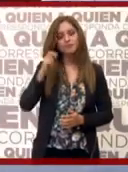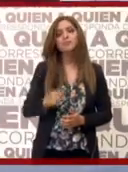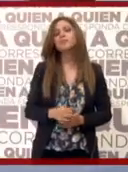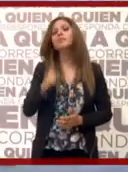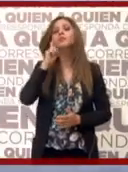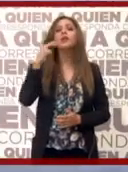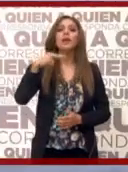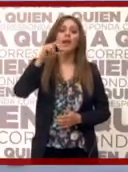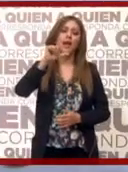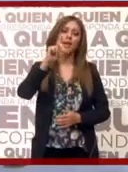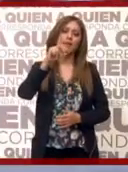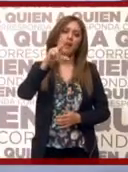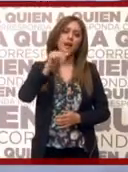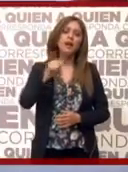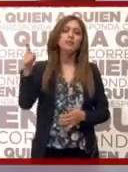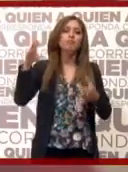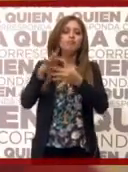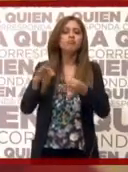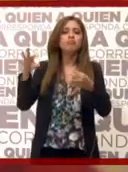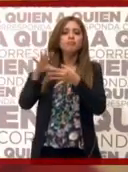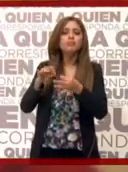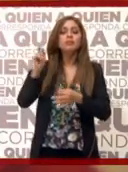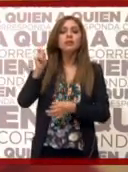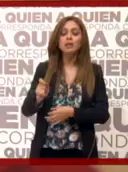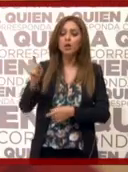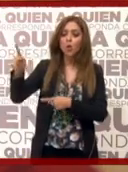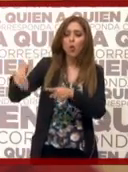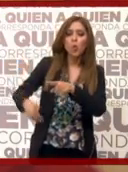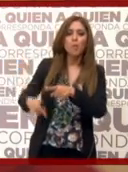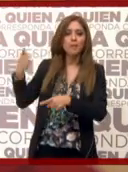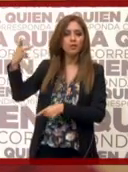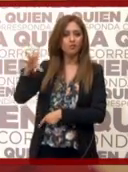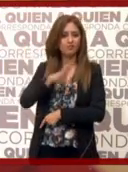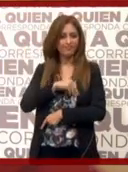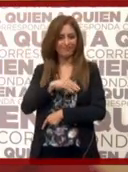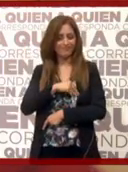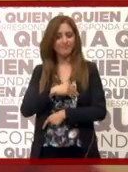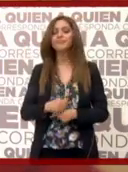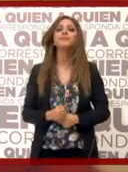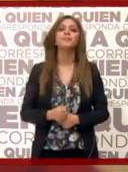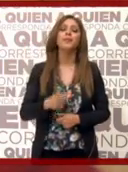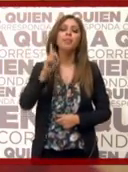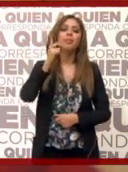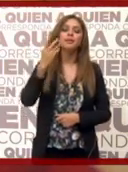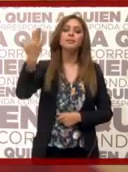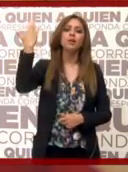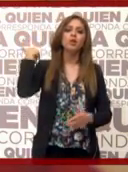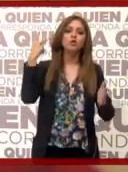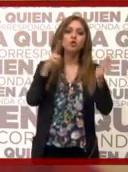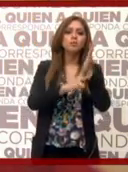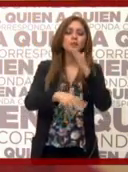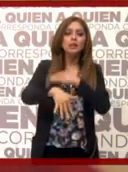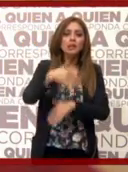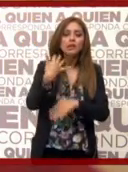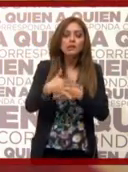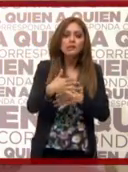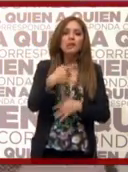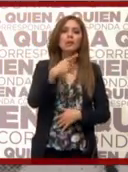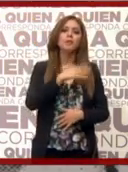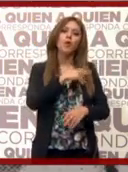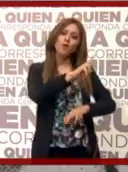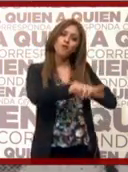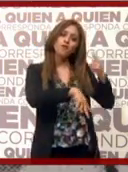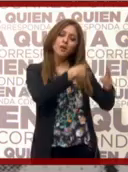La señora Adriana López nos contó un caso en el que asegura involucraron a uno de sus hijos. En diciembre del año pasado, mi hijo fue a